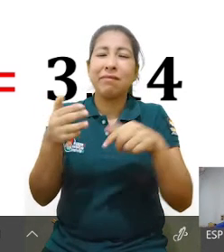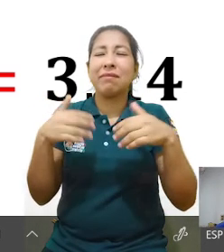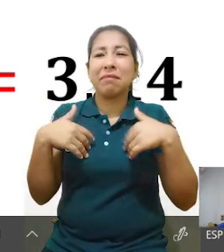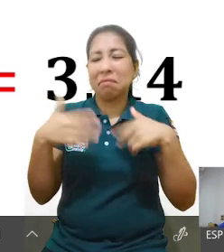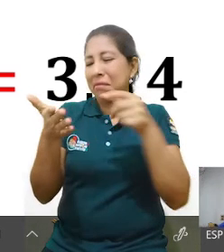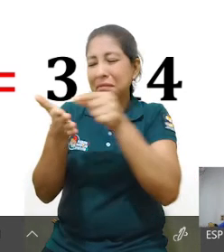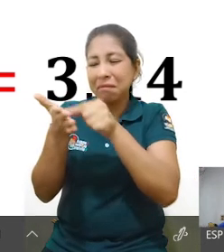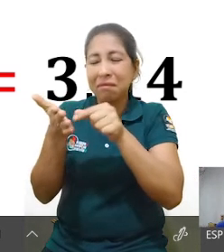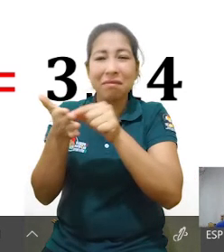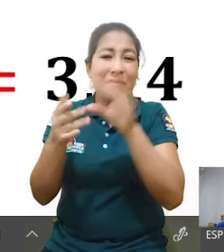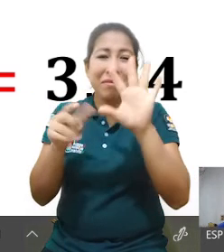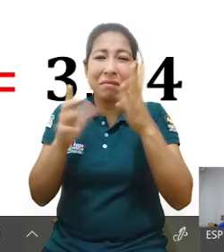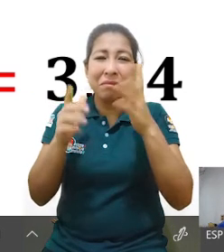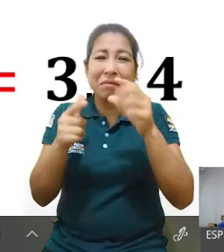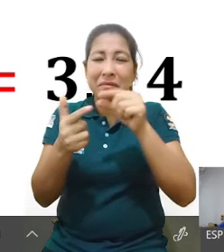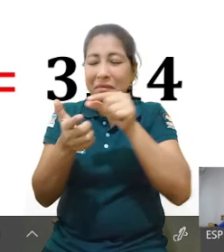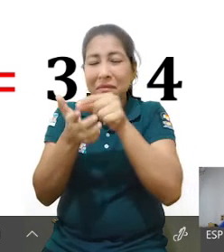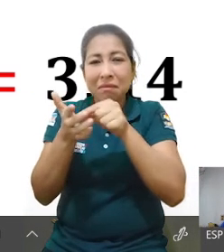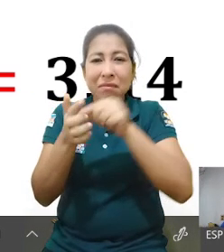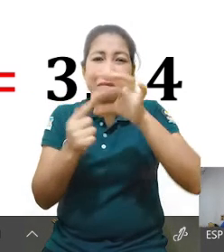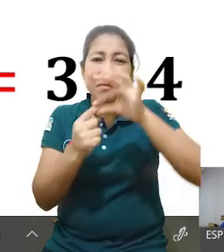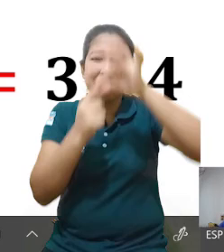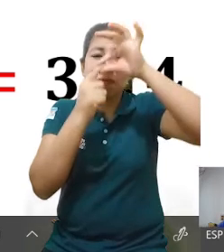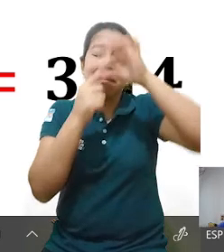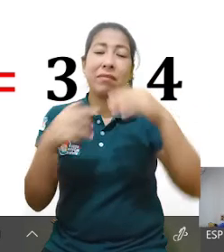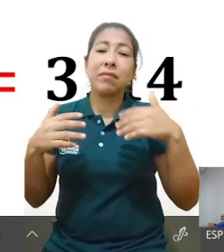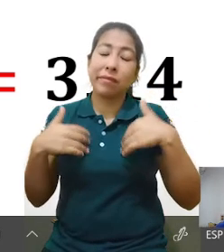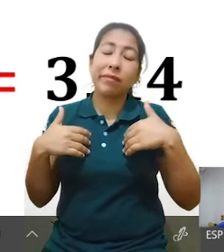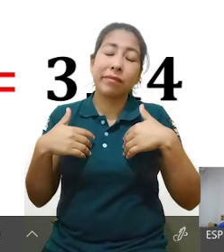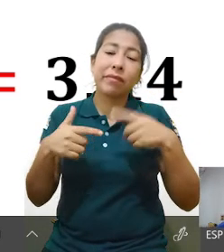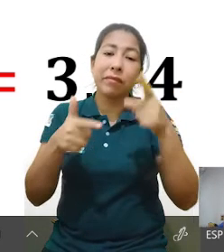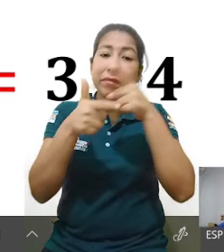no tiene una tecla especial para un logaritmo en base cualquiera,